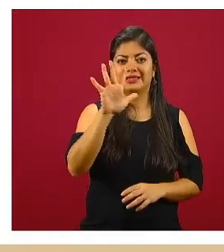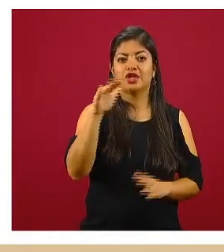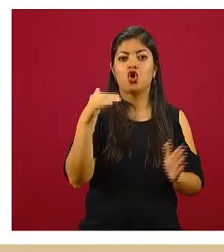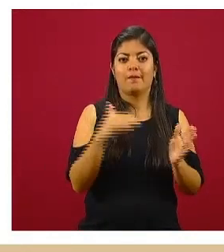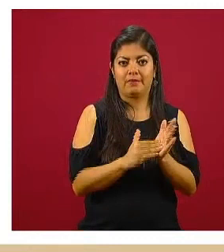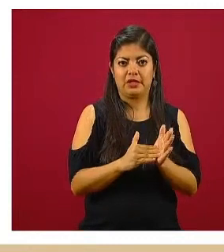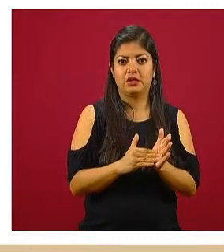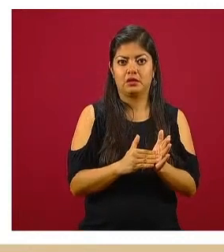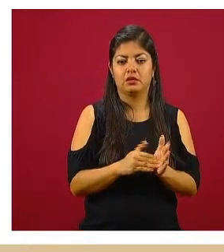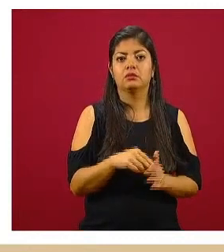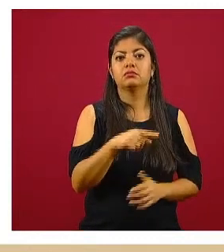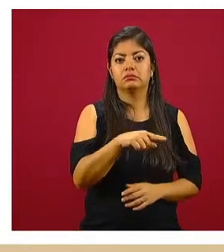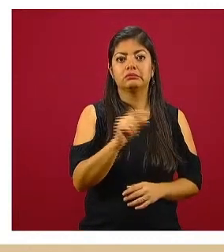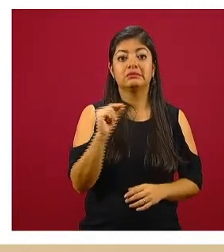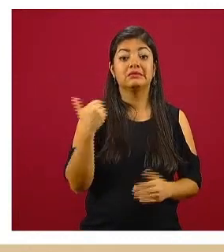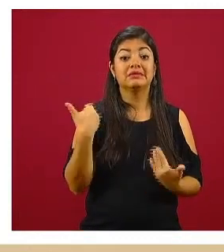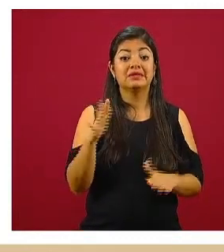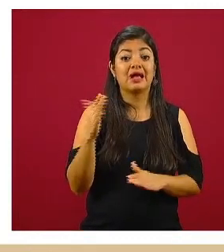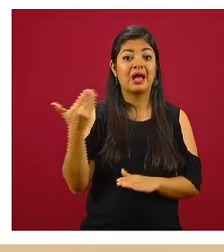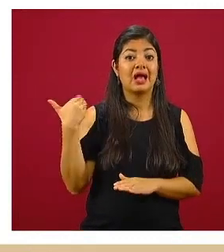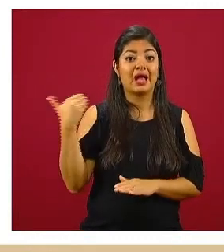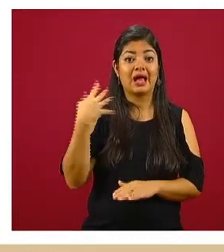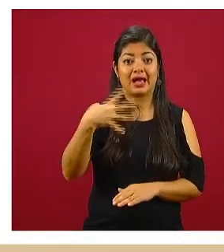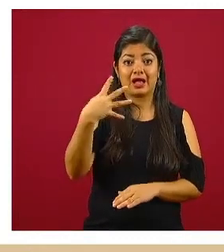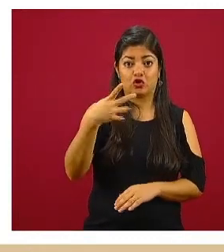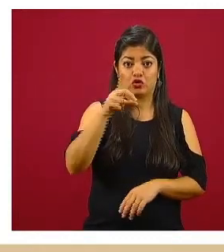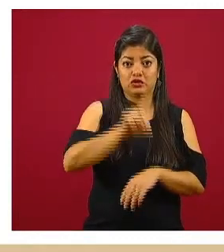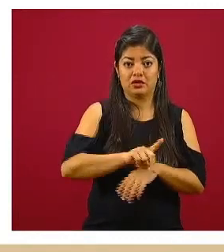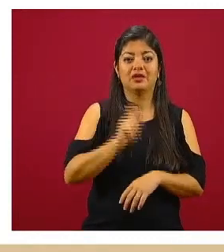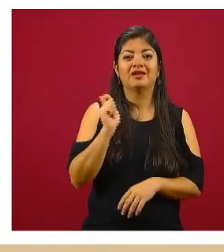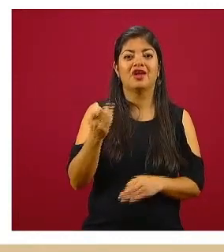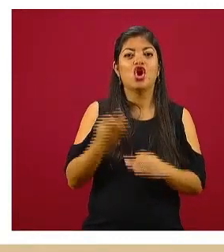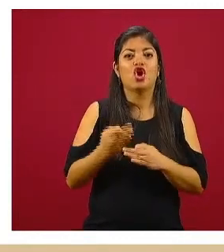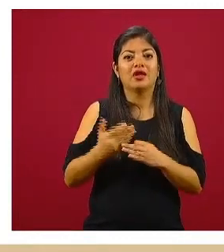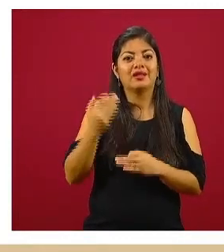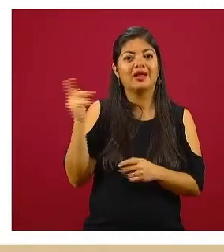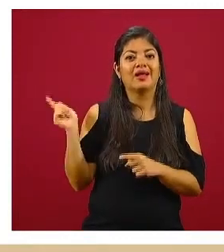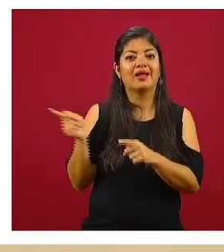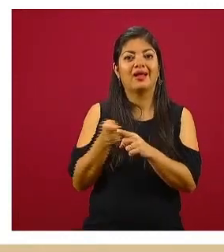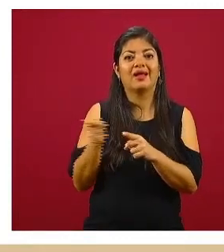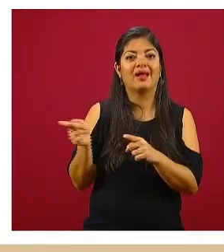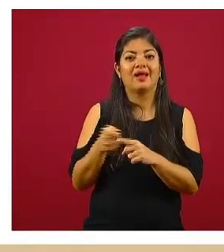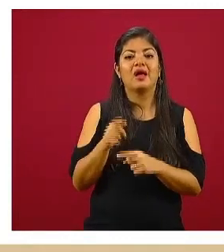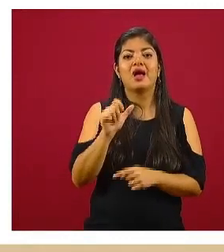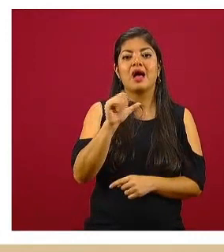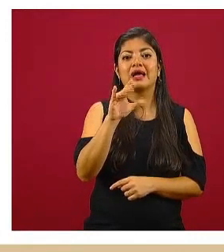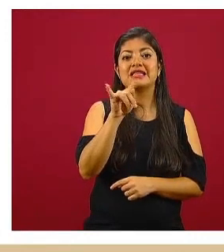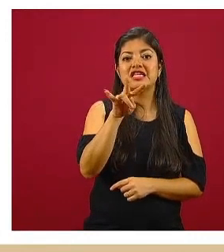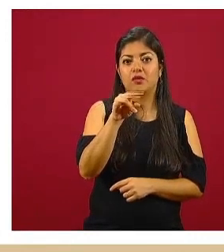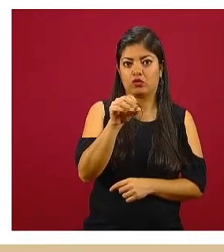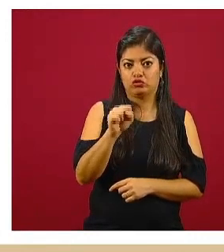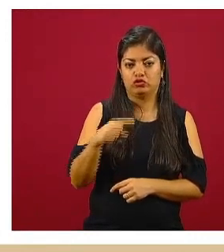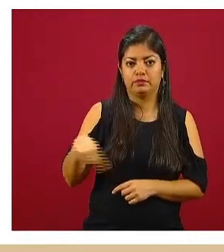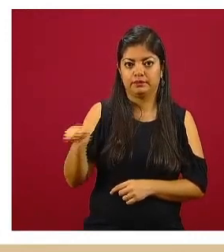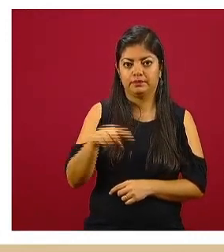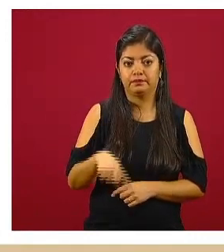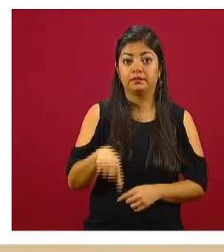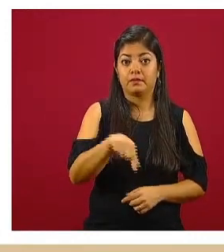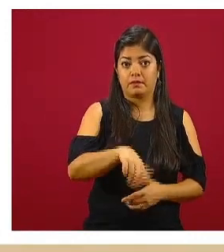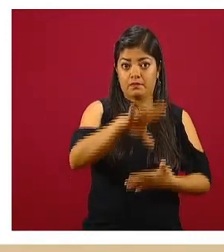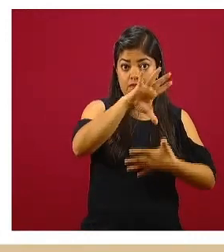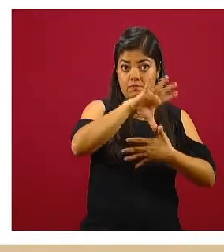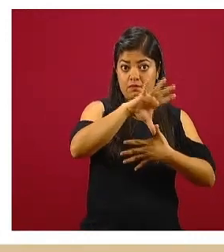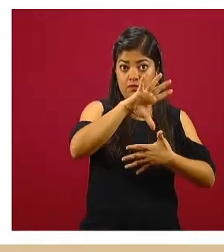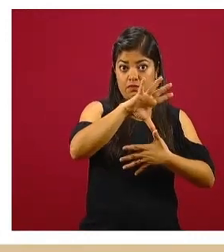1.345.000, lo han tenido en los últimos 14 días y son la parte activa de la epidemia. La región de América ocupa